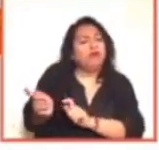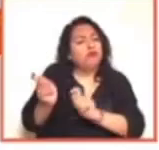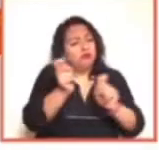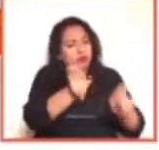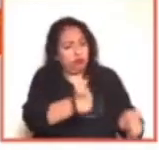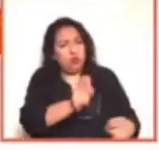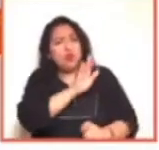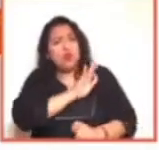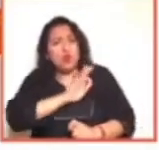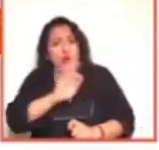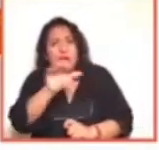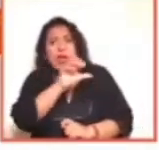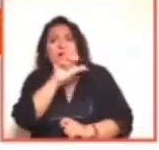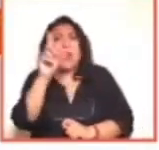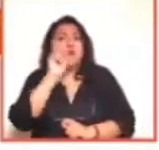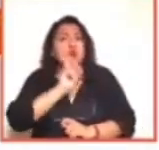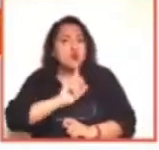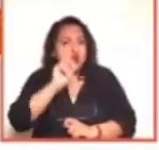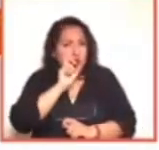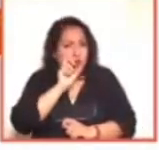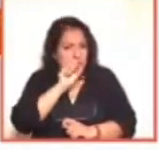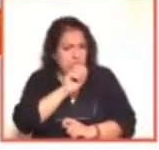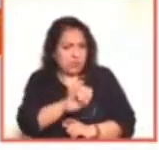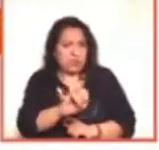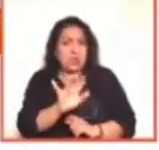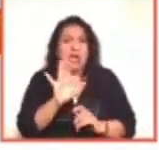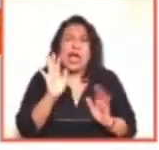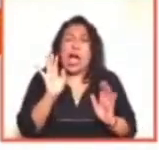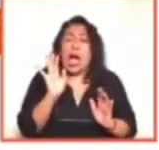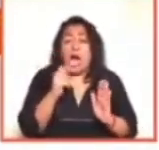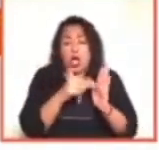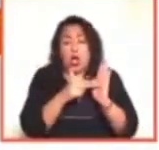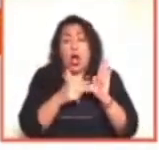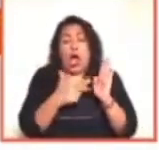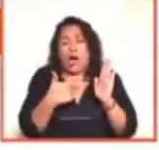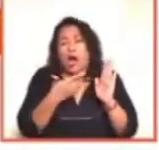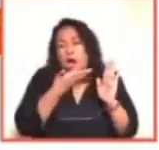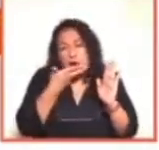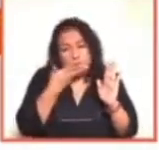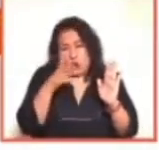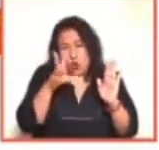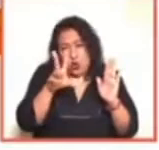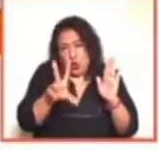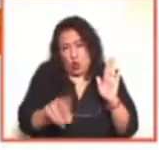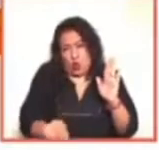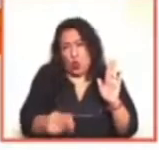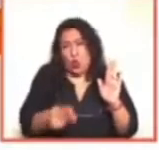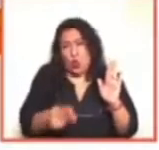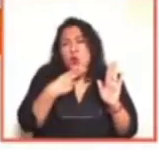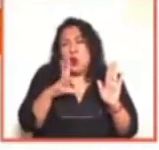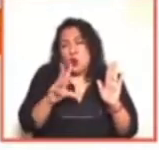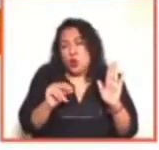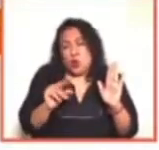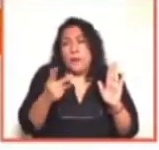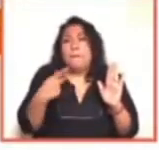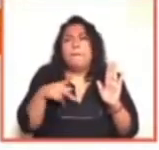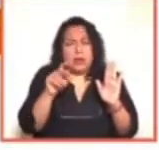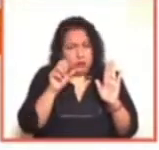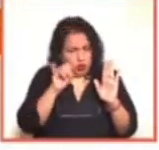el poder a las mujeres. No era la norma, no era lo más usual, pero